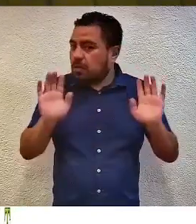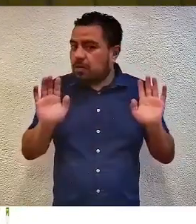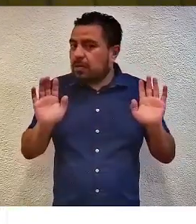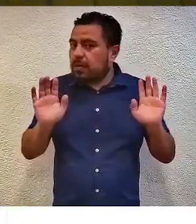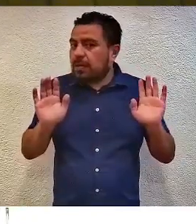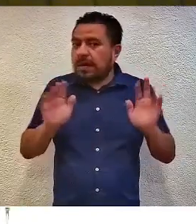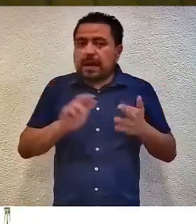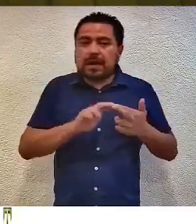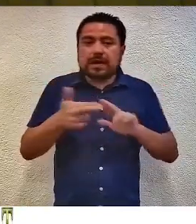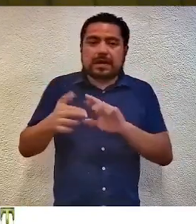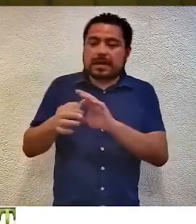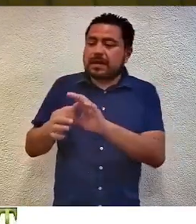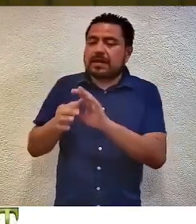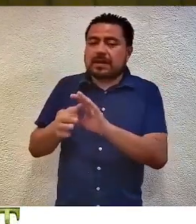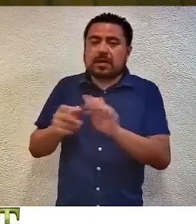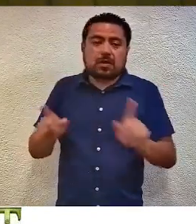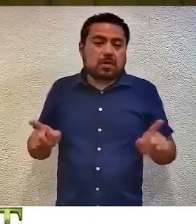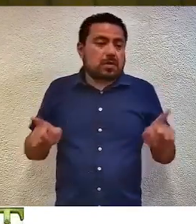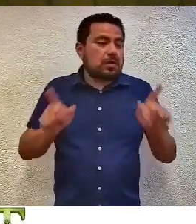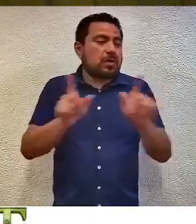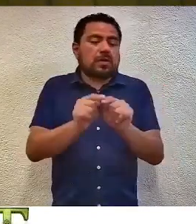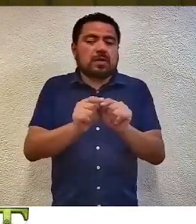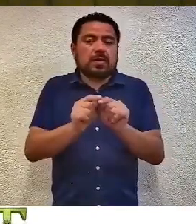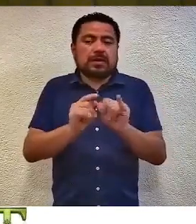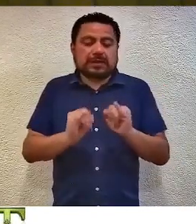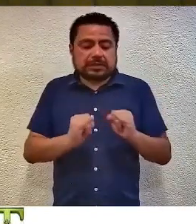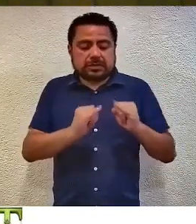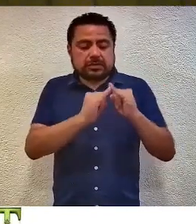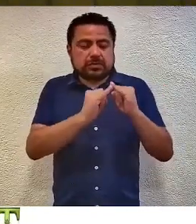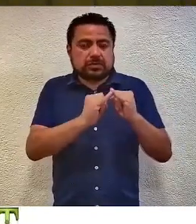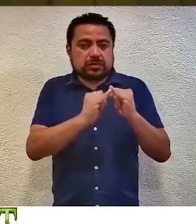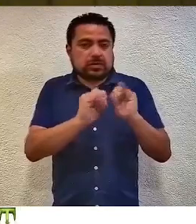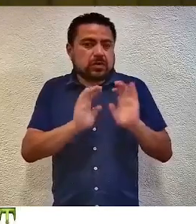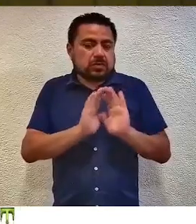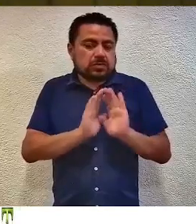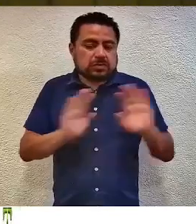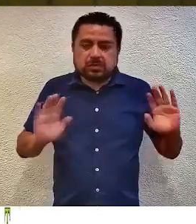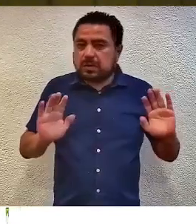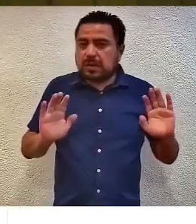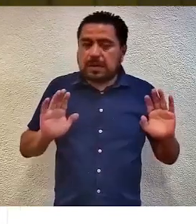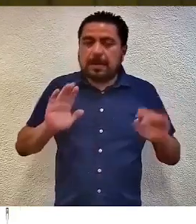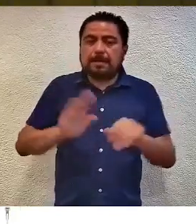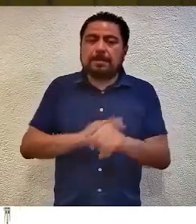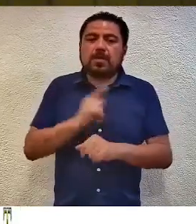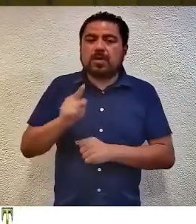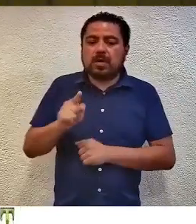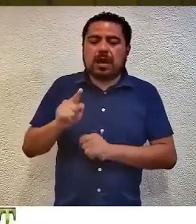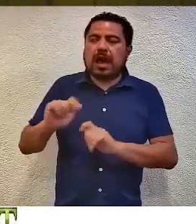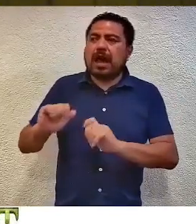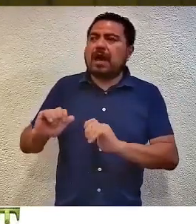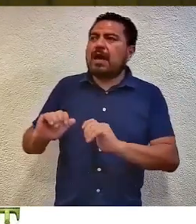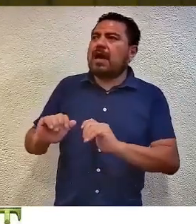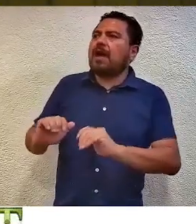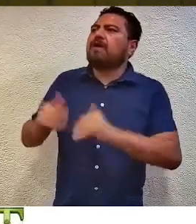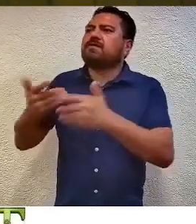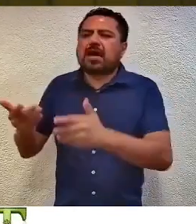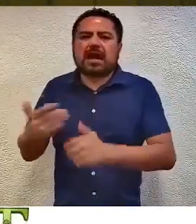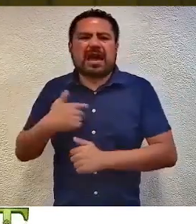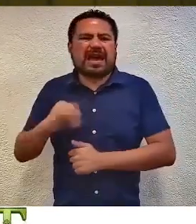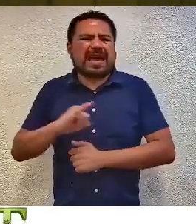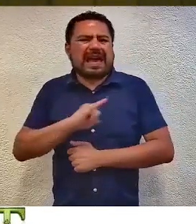una relación completamente institucional, porque fuera de aquí nunca tuve